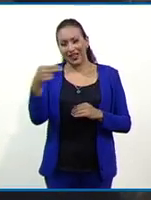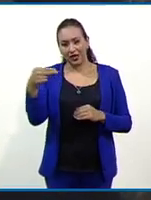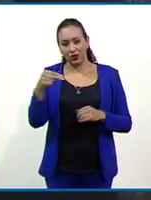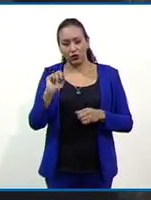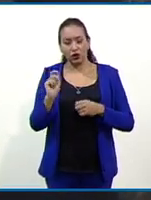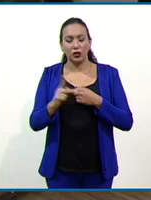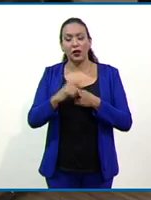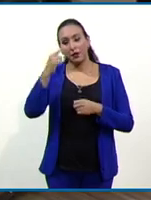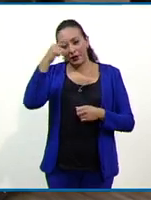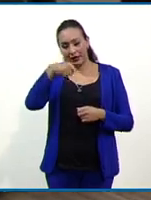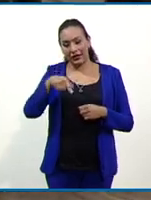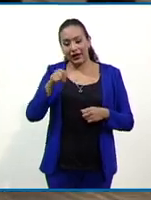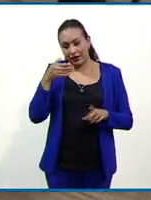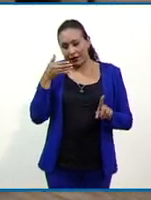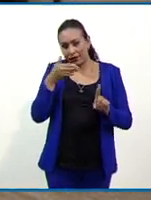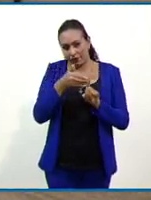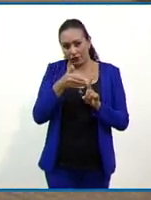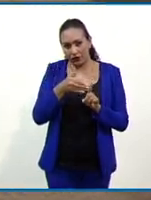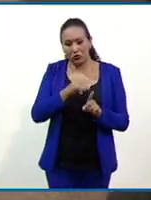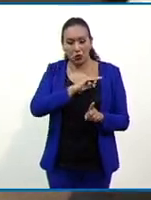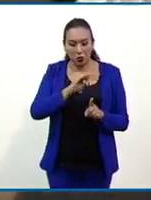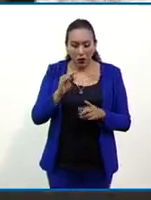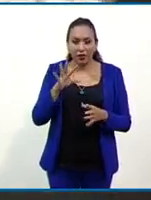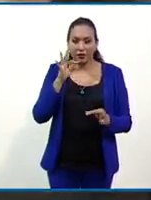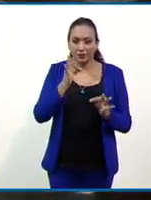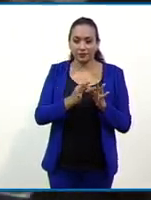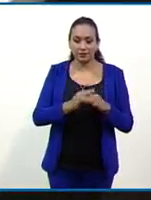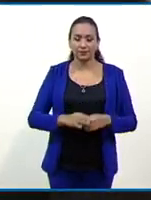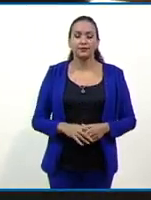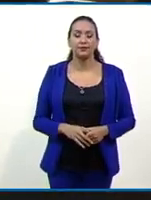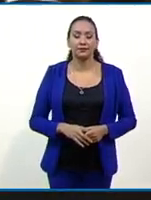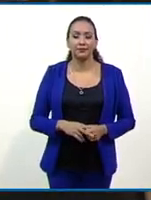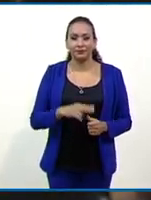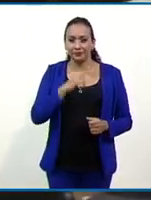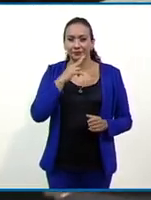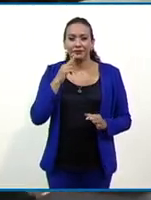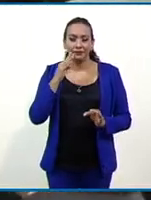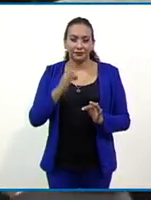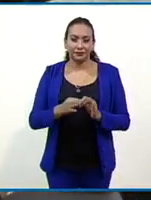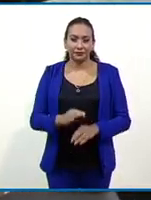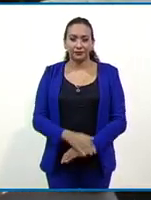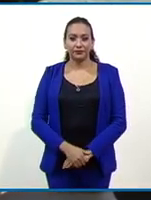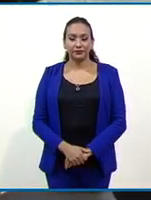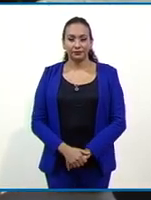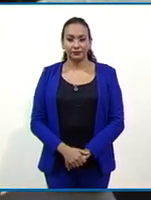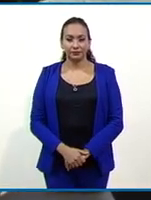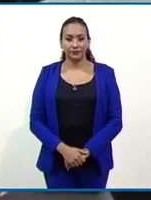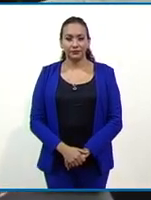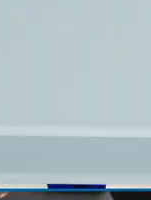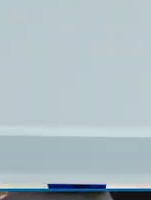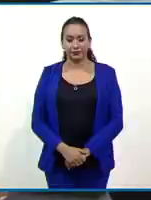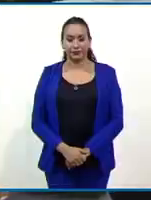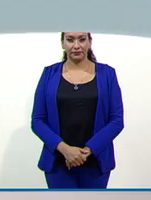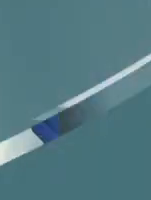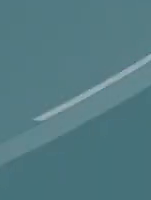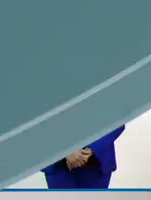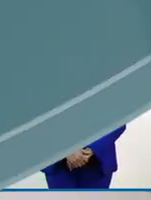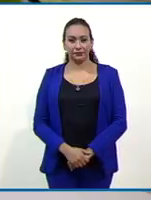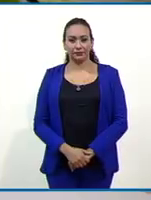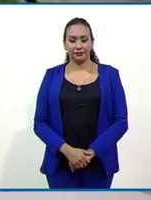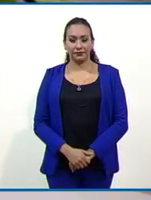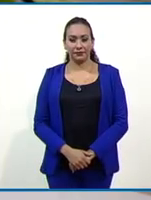para este fin. Para el canal del Poder Judicial de la Federación, Óscar González.